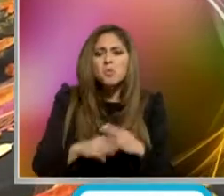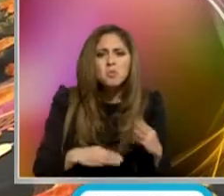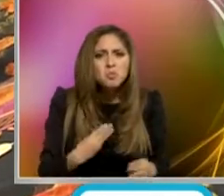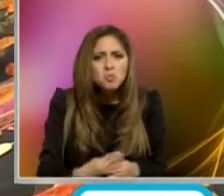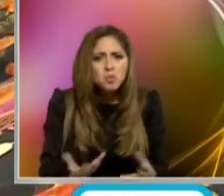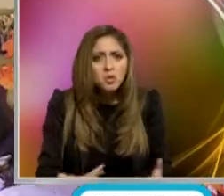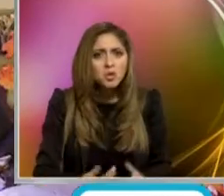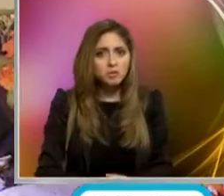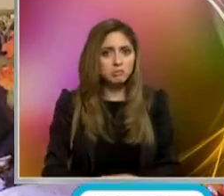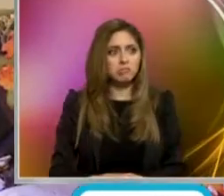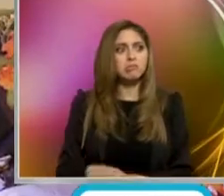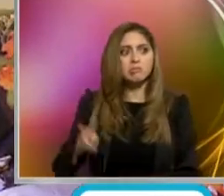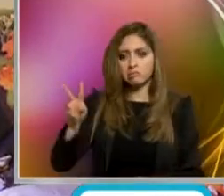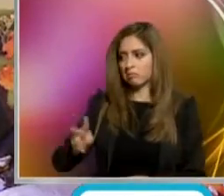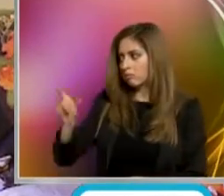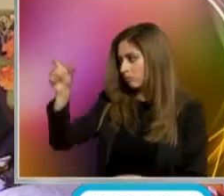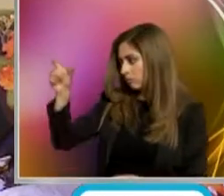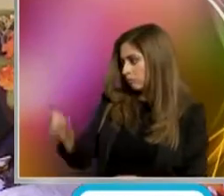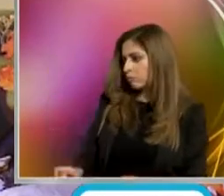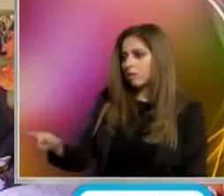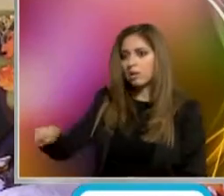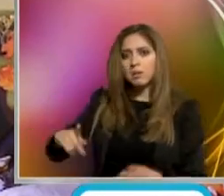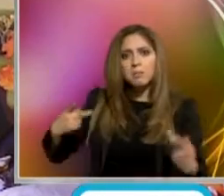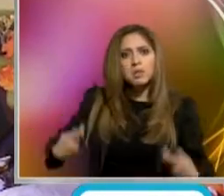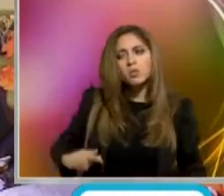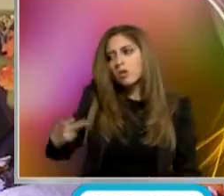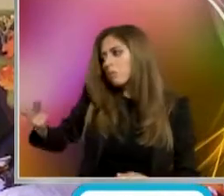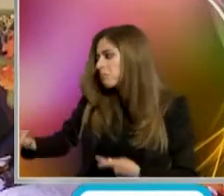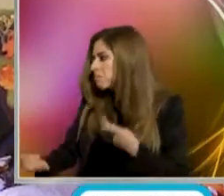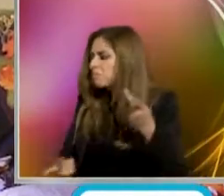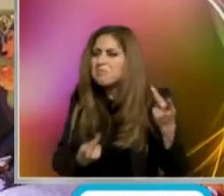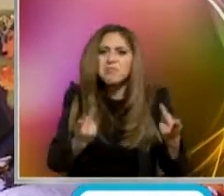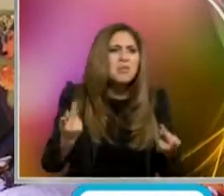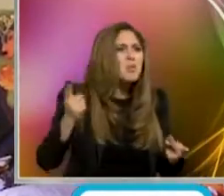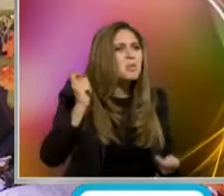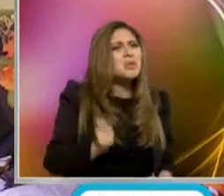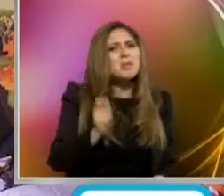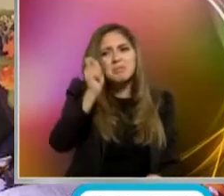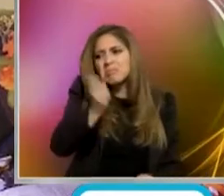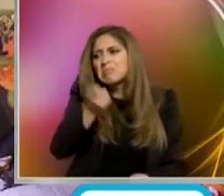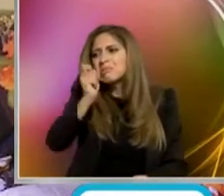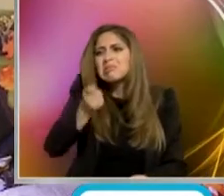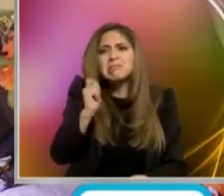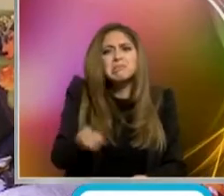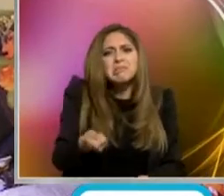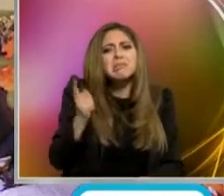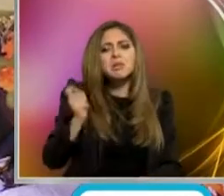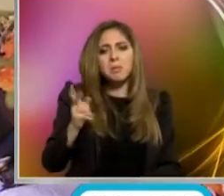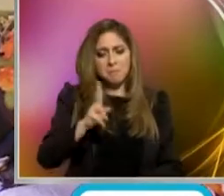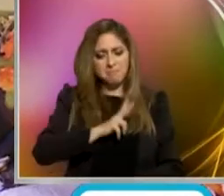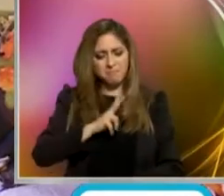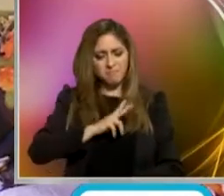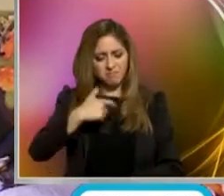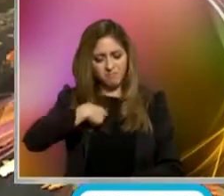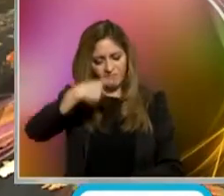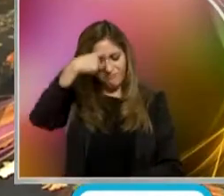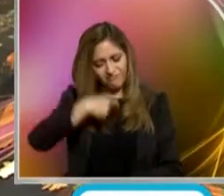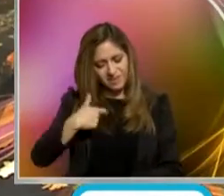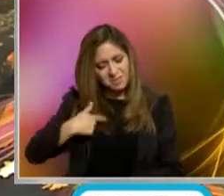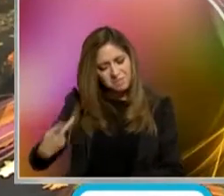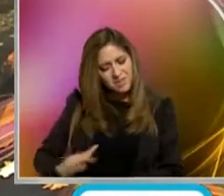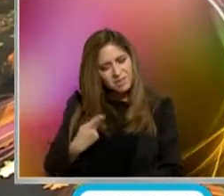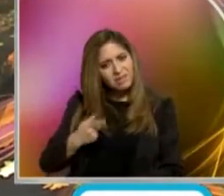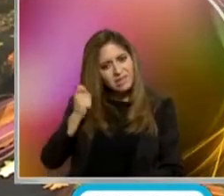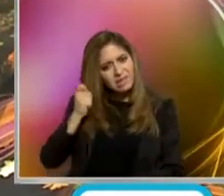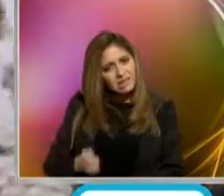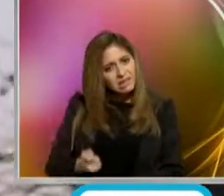enfrentas- existencialismo en este Exactamente. movimiento, mucha pregunta, mucho cuestionamiento. Mucho cuestionamiento hacia uno mismo. Ajá. Veníamos también de